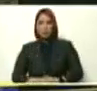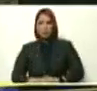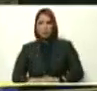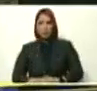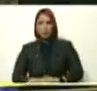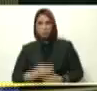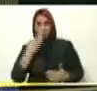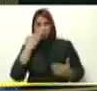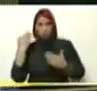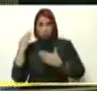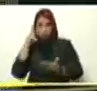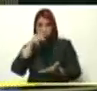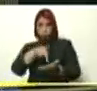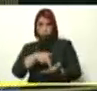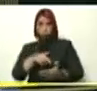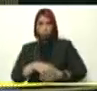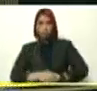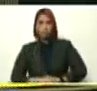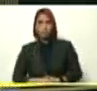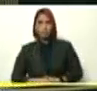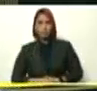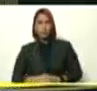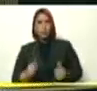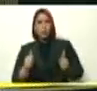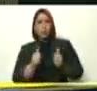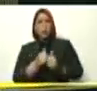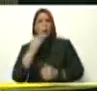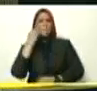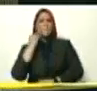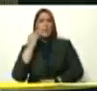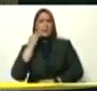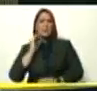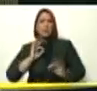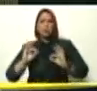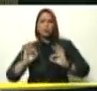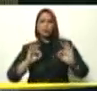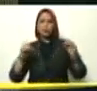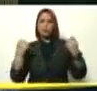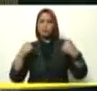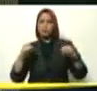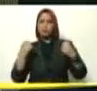Y allí llegó con su experiencia práctica